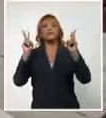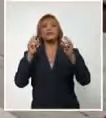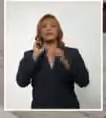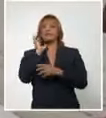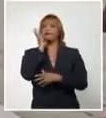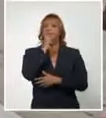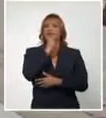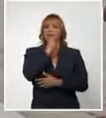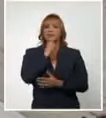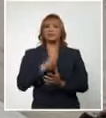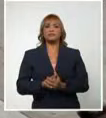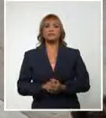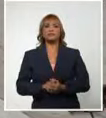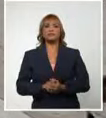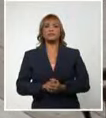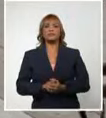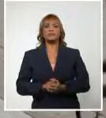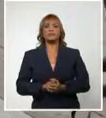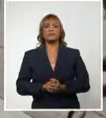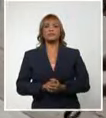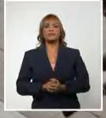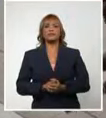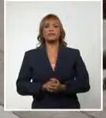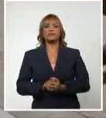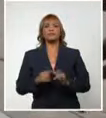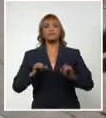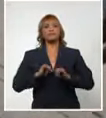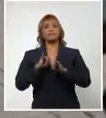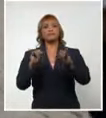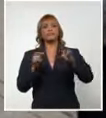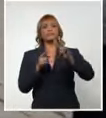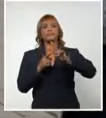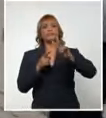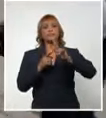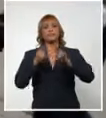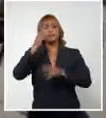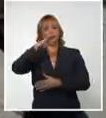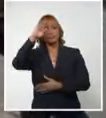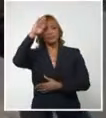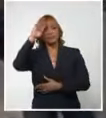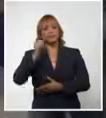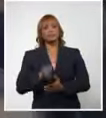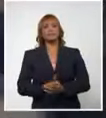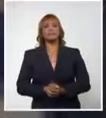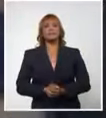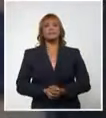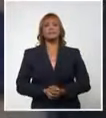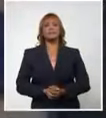belleza. Omairi Lorenzo, Sistema Informativo de la Televisión Cubana.